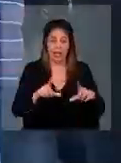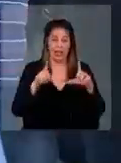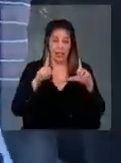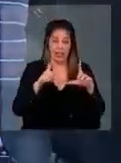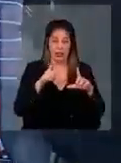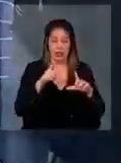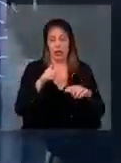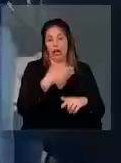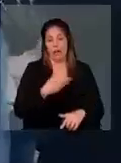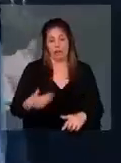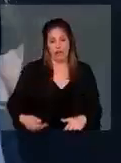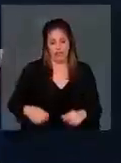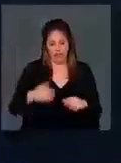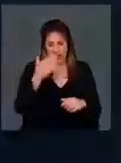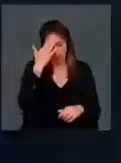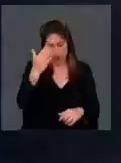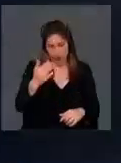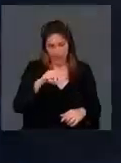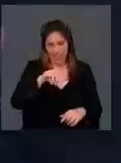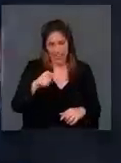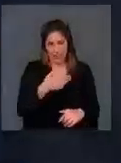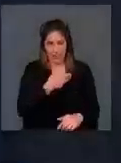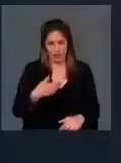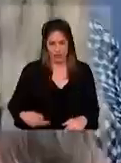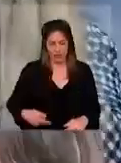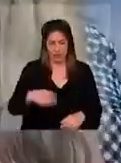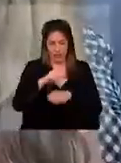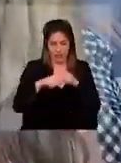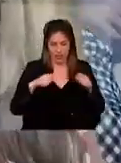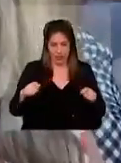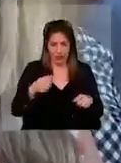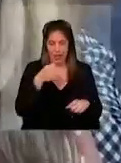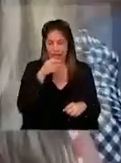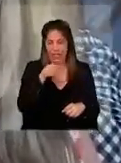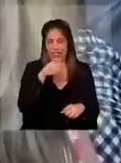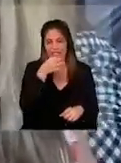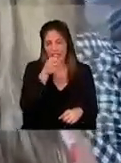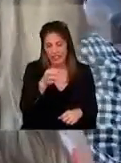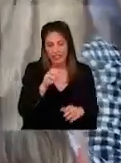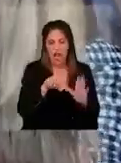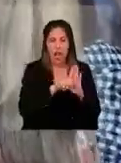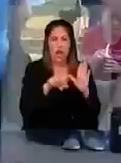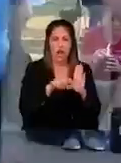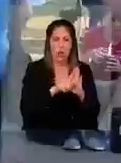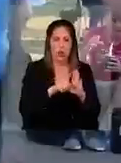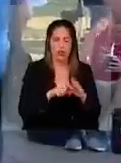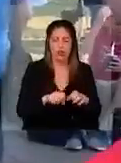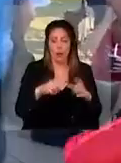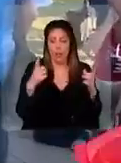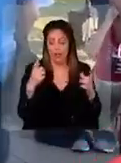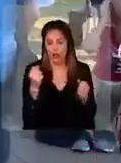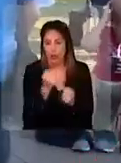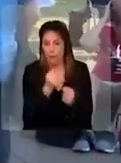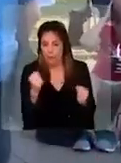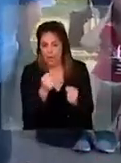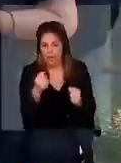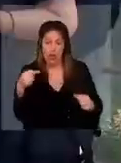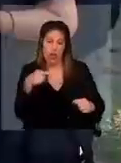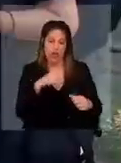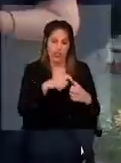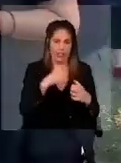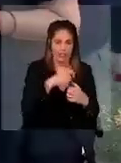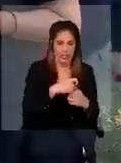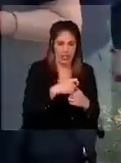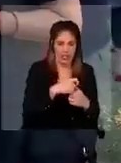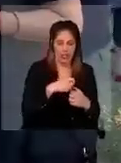y expresidente del PIT-CNT, Fernando Pereira. Allí señala que la LUC despertó todos los cucos antisindicales, todos los